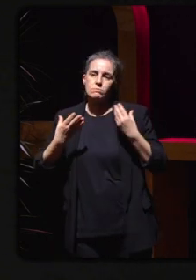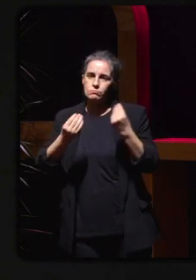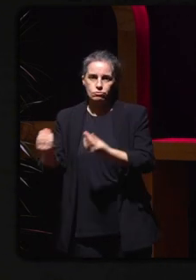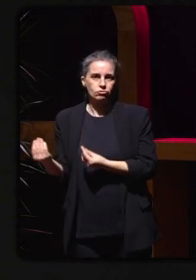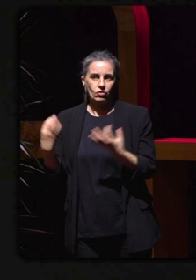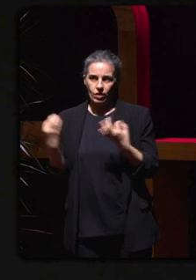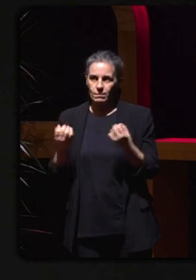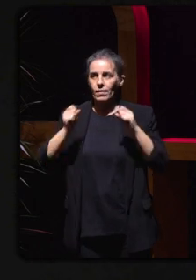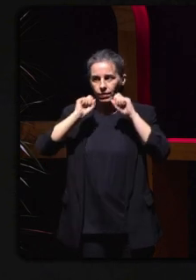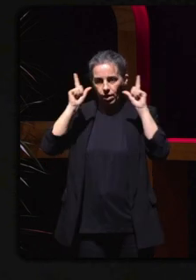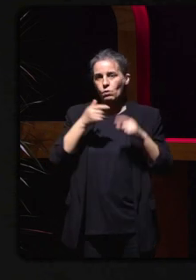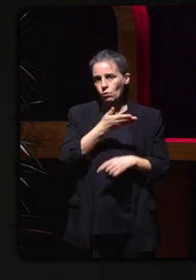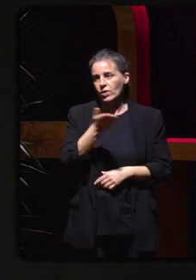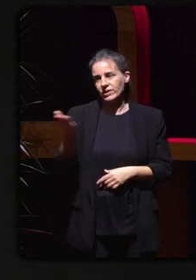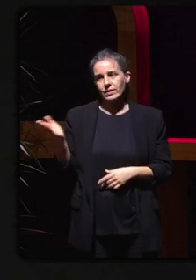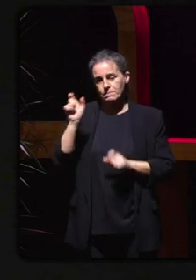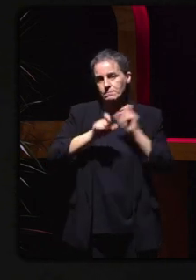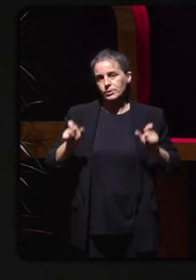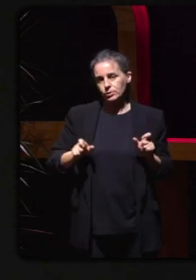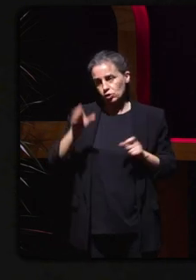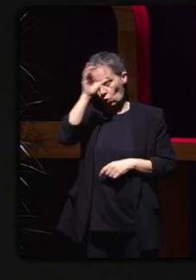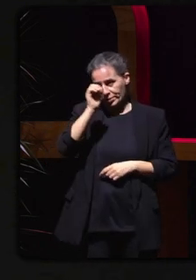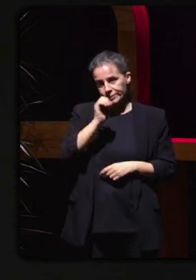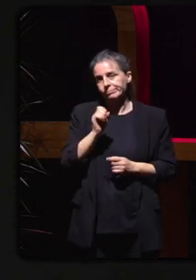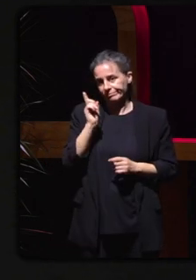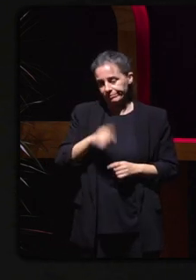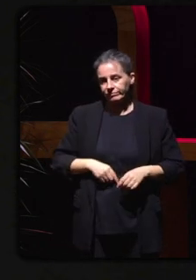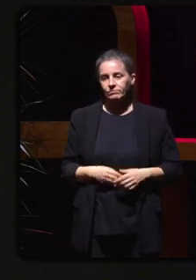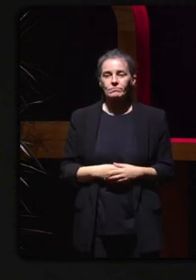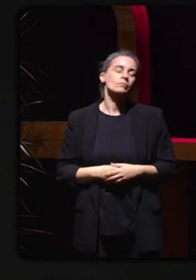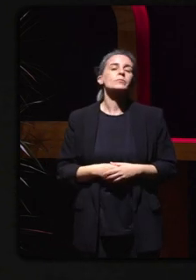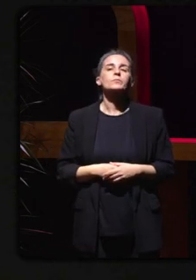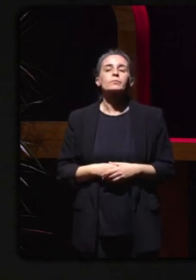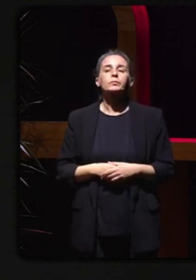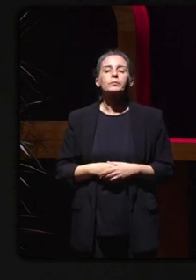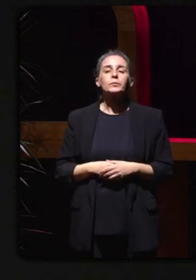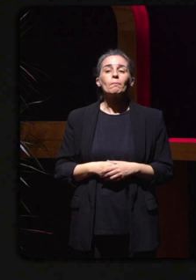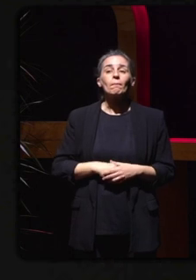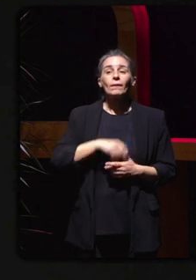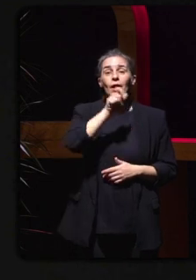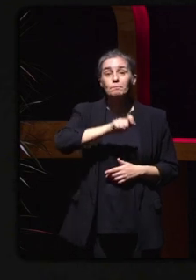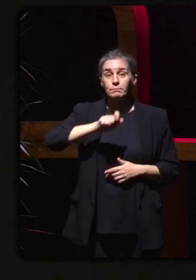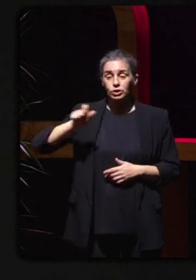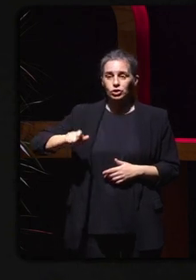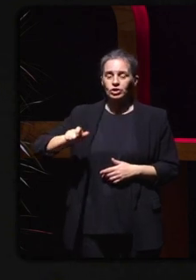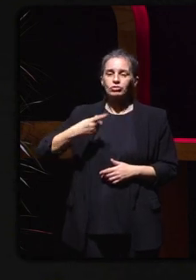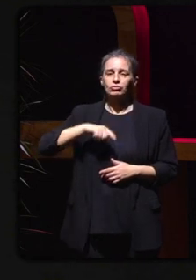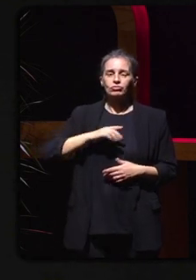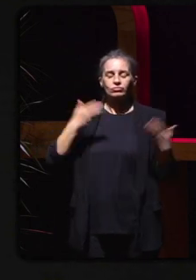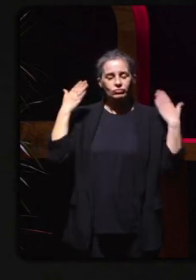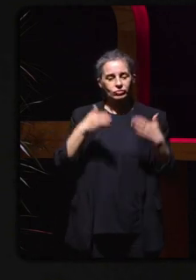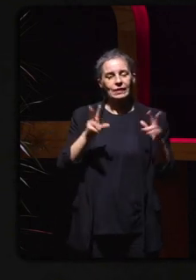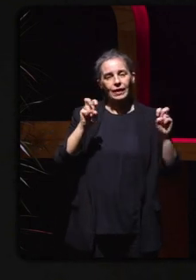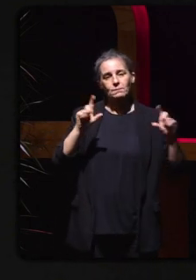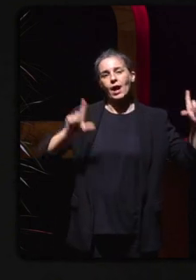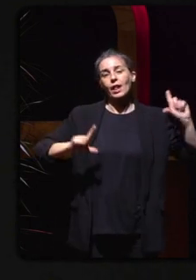la gente que opinamos de televisión en cuanto a las personas que nos dedicamos a finales de televisión Yo